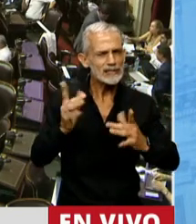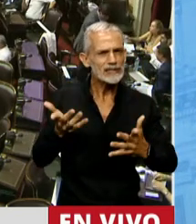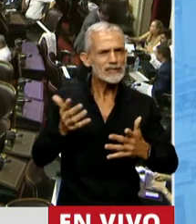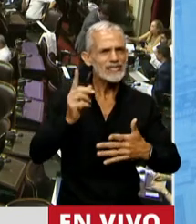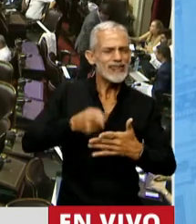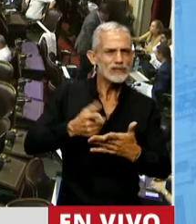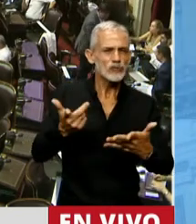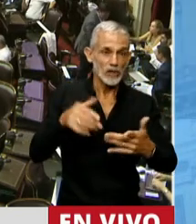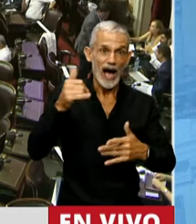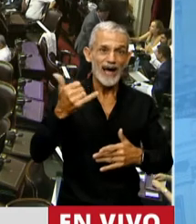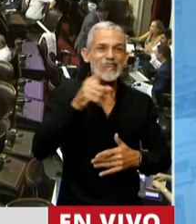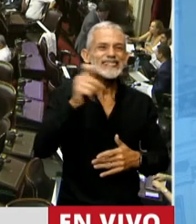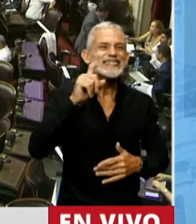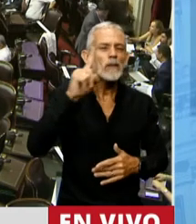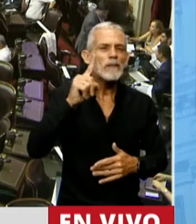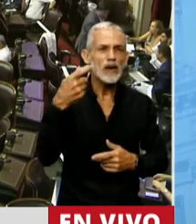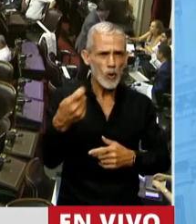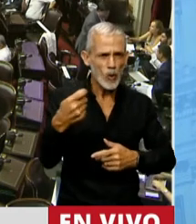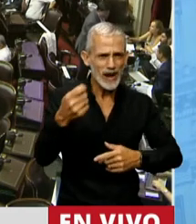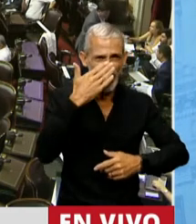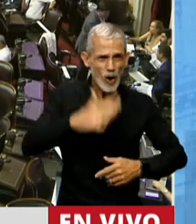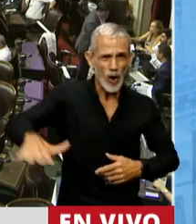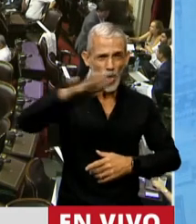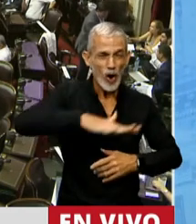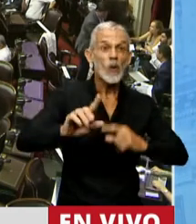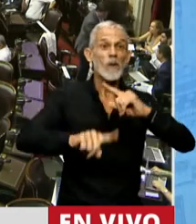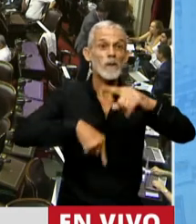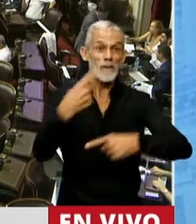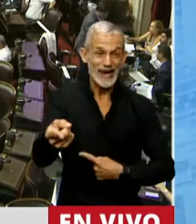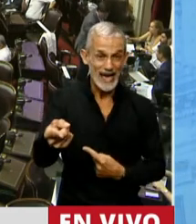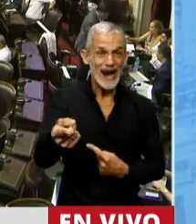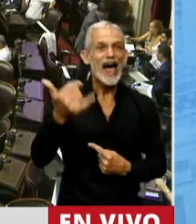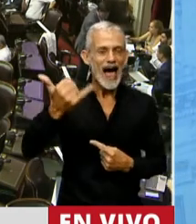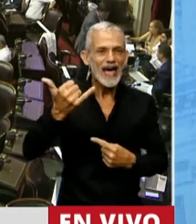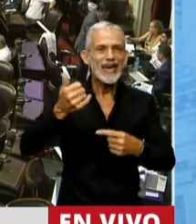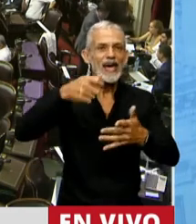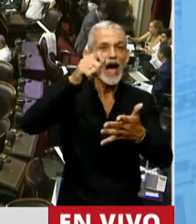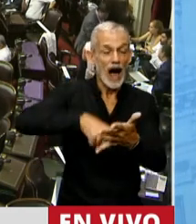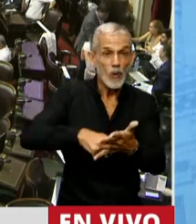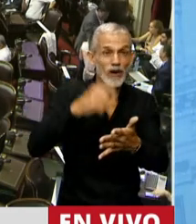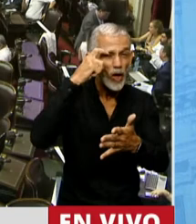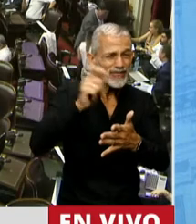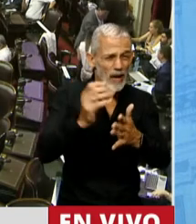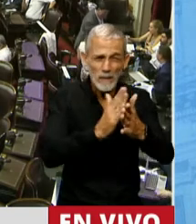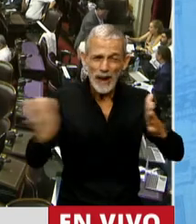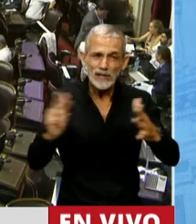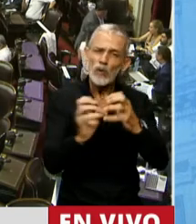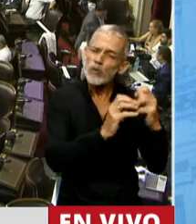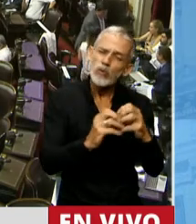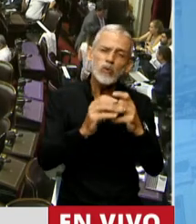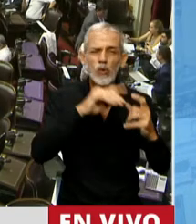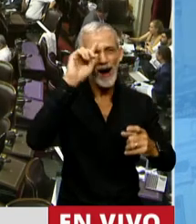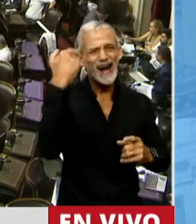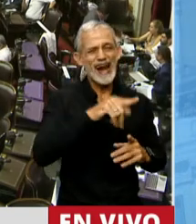hoy 100.000 jubilados cordobeses que mañana van a tener el convenio que durante 10 meses hemos discutido con la